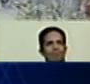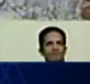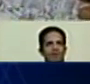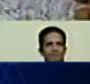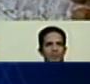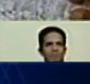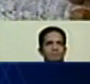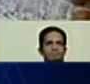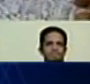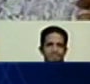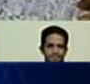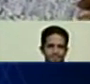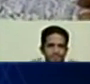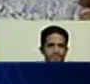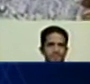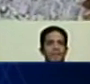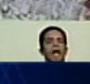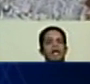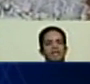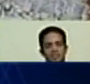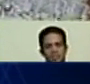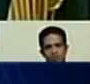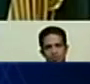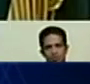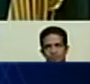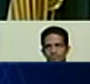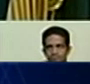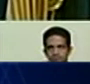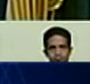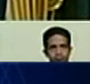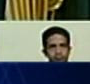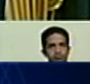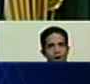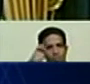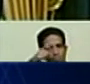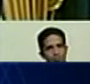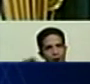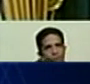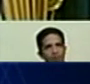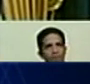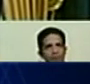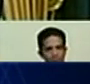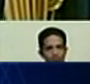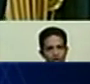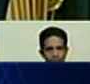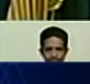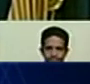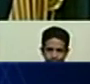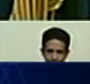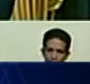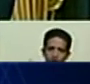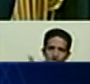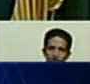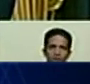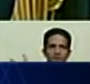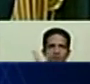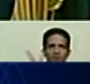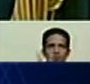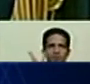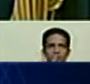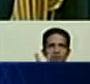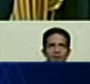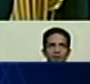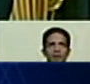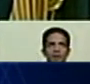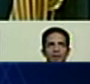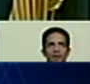los invisibles hablo a los pueblos del mundo. Hablo con la verdad de Venezuela, para